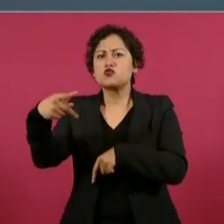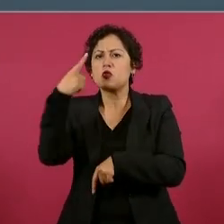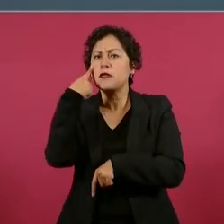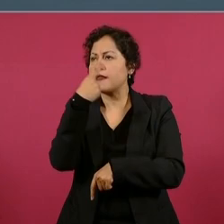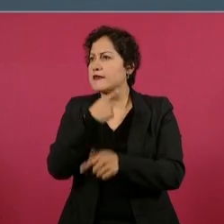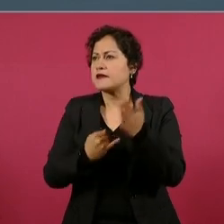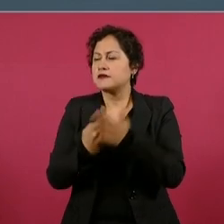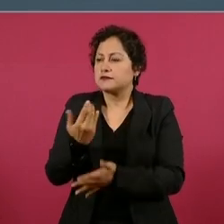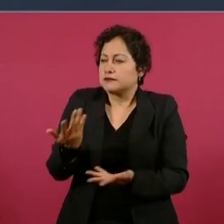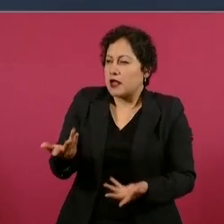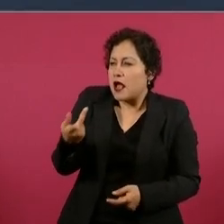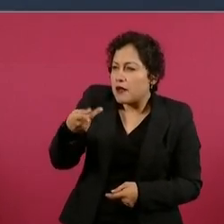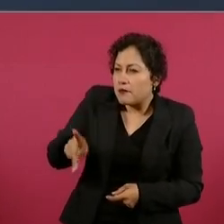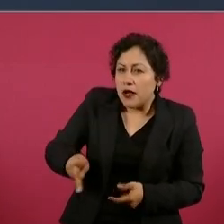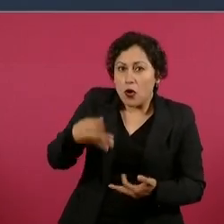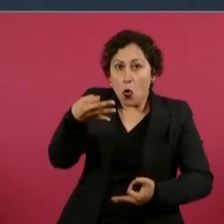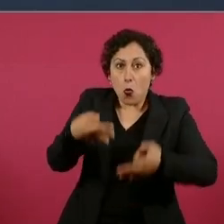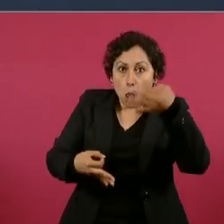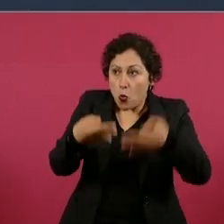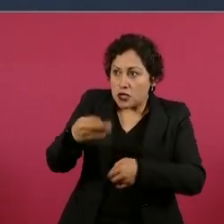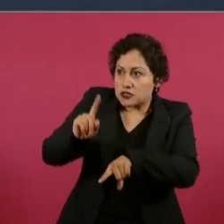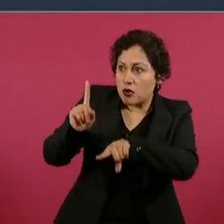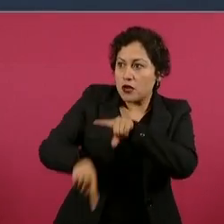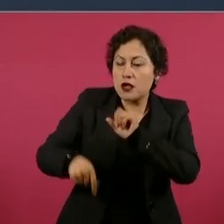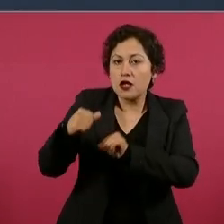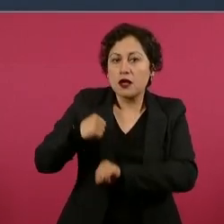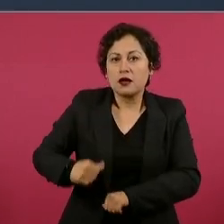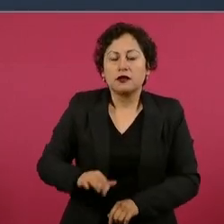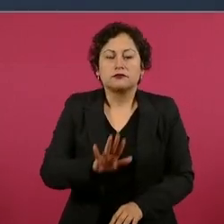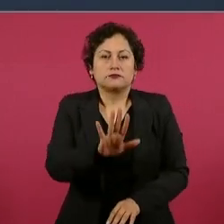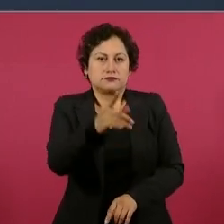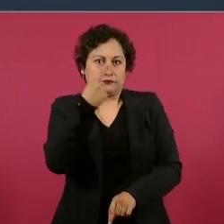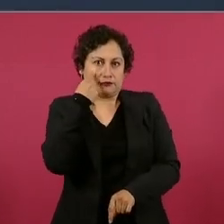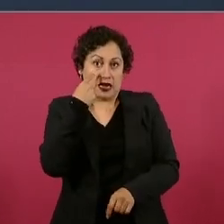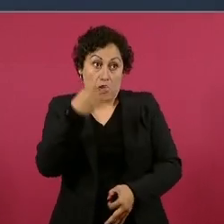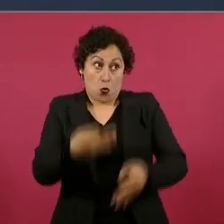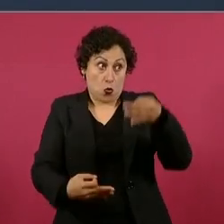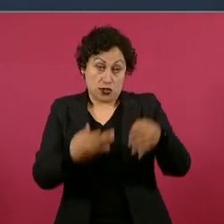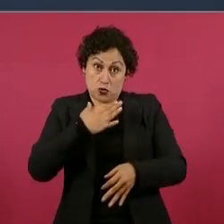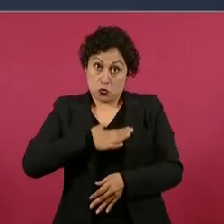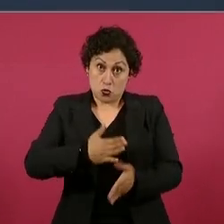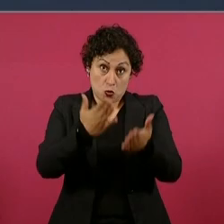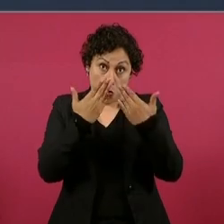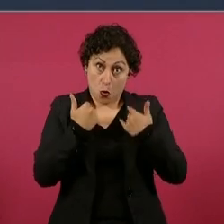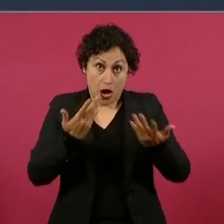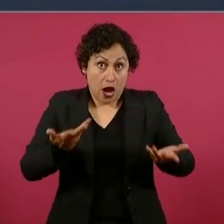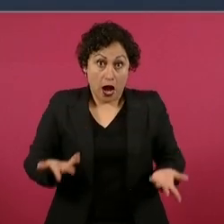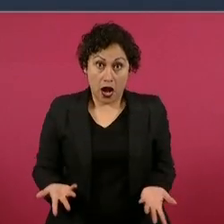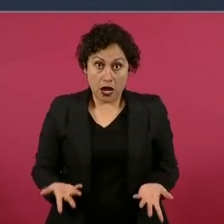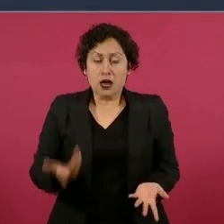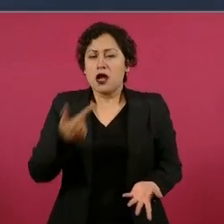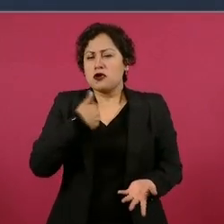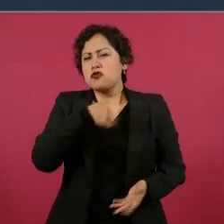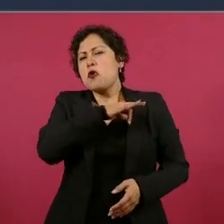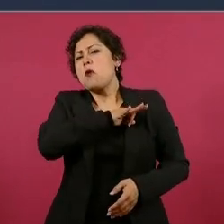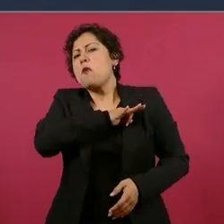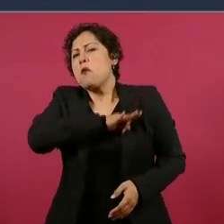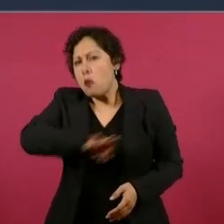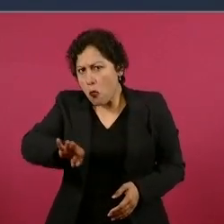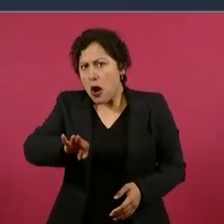pero por eso, si es un juicio ¿sí? injusto. ¿Qué va a pasar? Sí, yo tengo derecho a la legítima defensa.